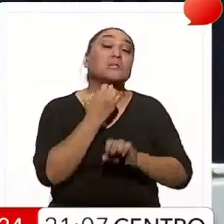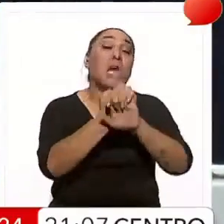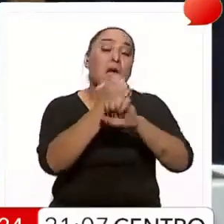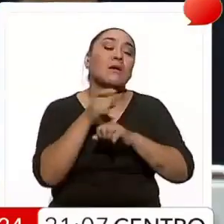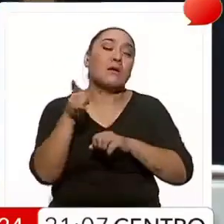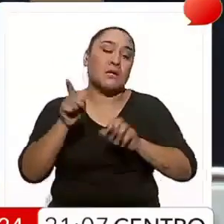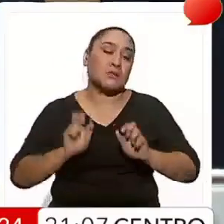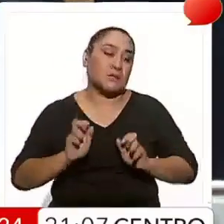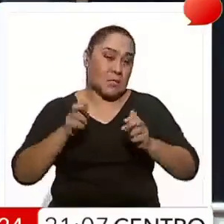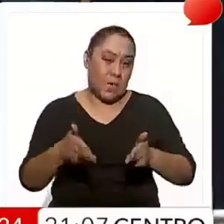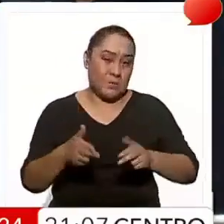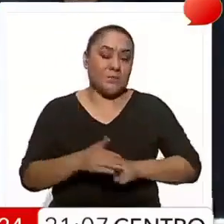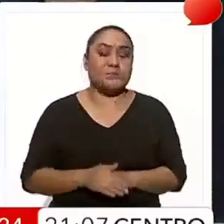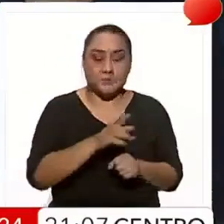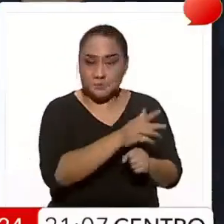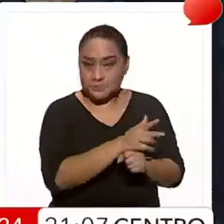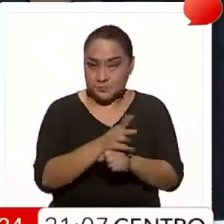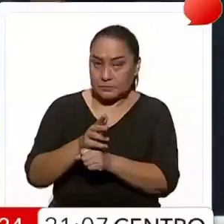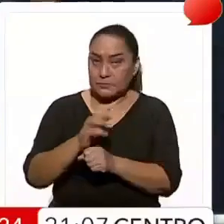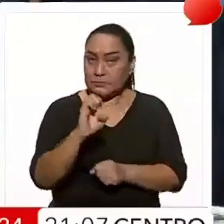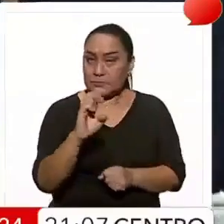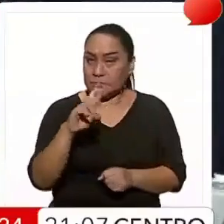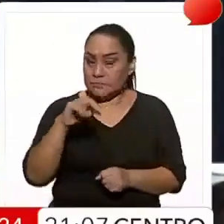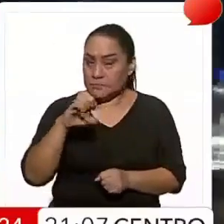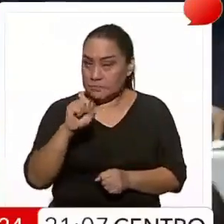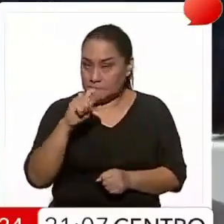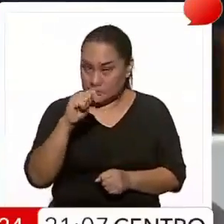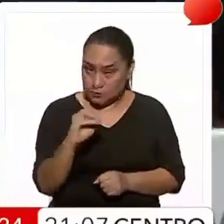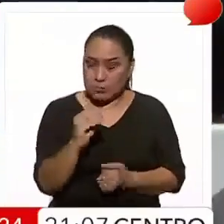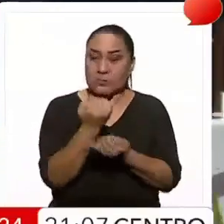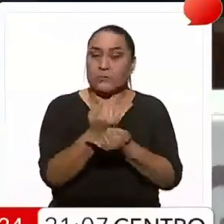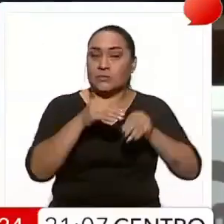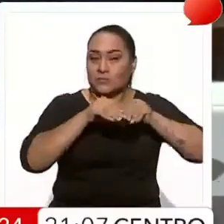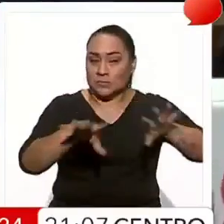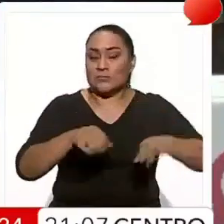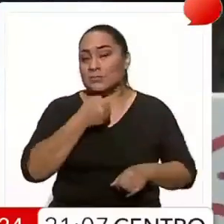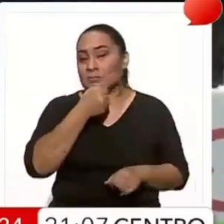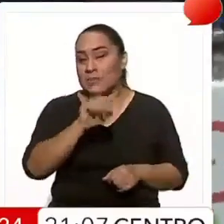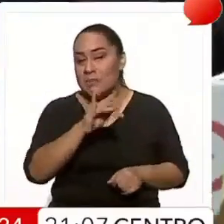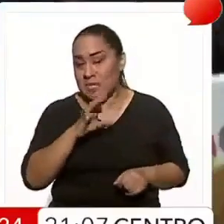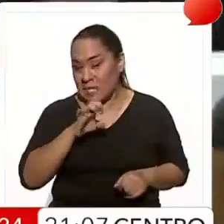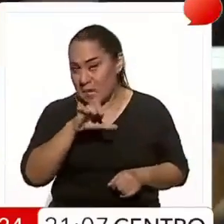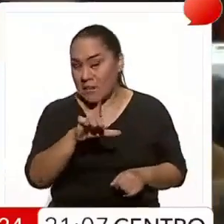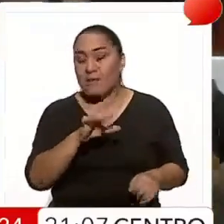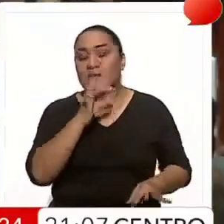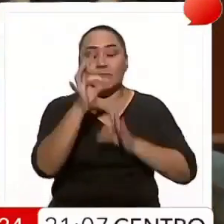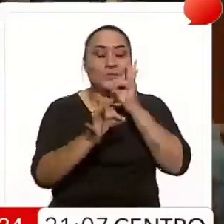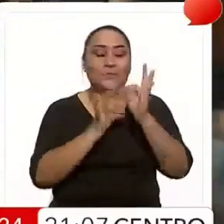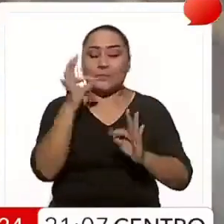Chiapas. Con imágenes de Ernesto Sánchez e información de Miguel Hernández, punto de referencia.